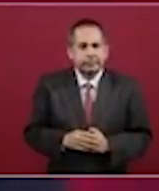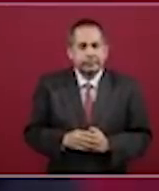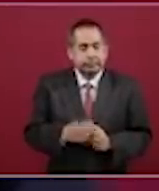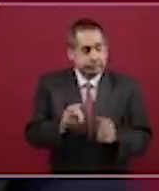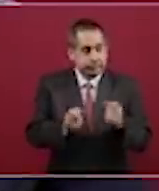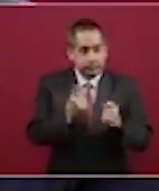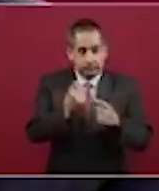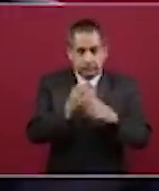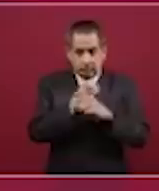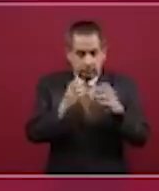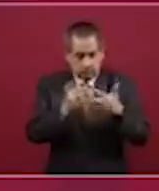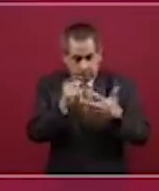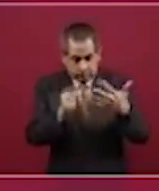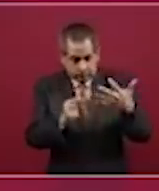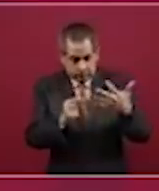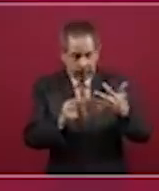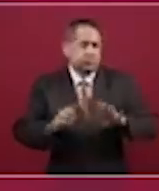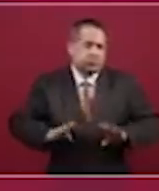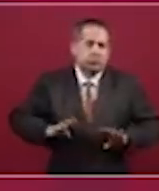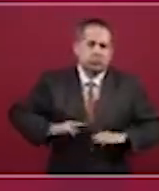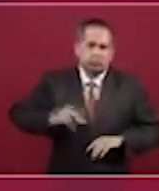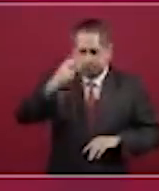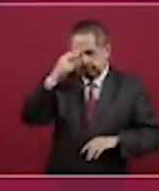hay cosas que benefician al país.